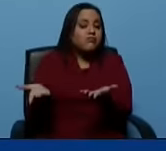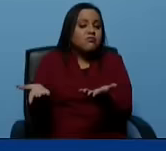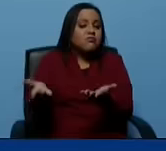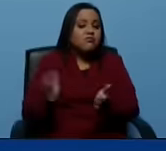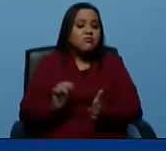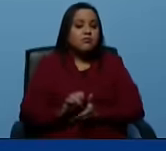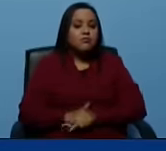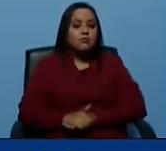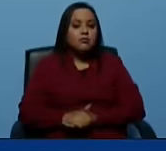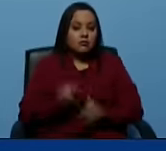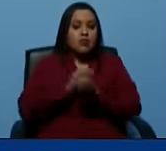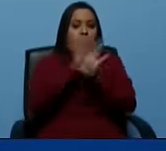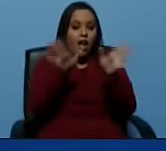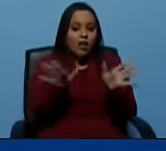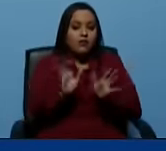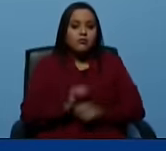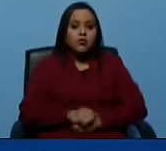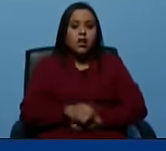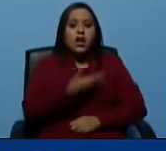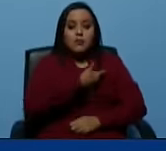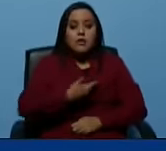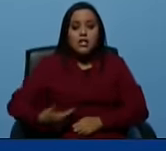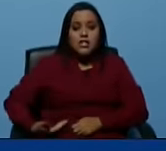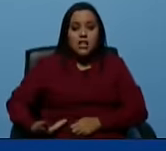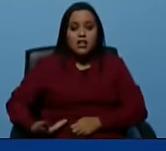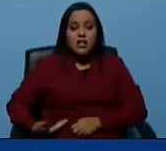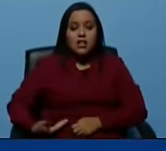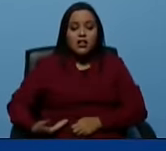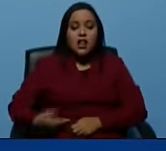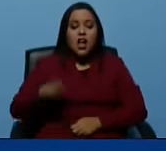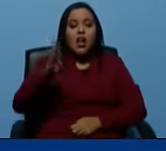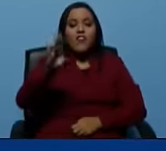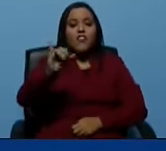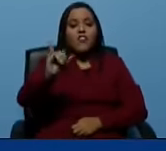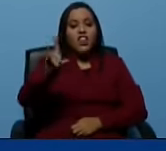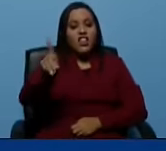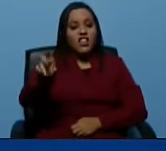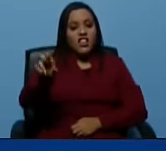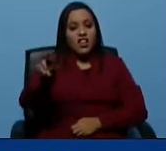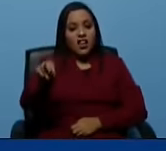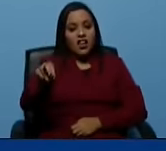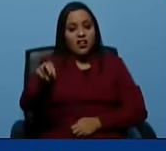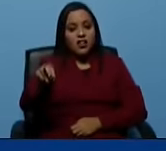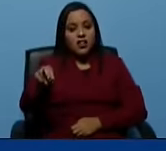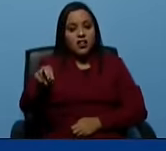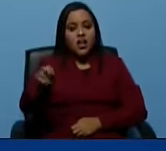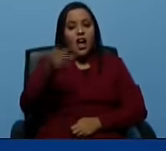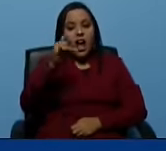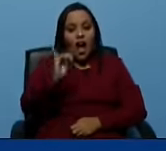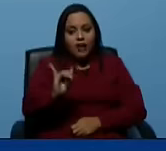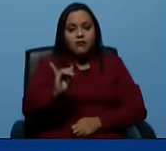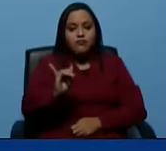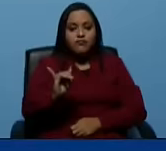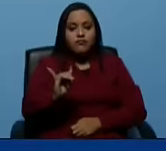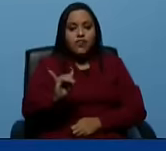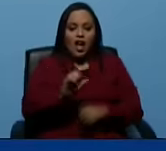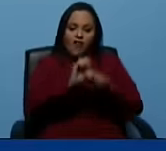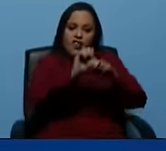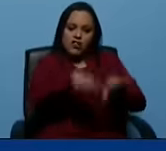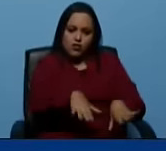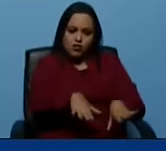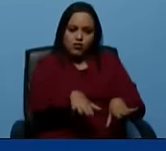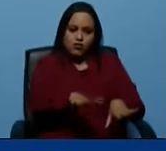Es evidente, ¿verdad? El presidente Biden dio un paso histórico que yo saludé por razones de su